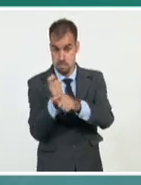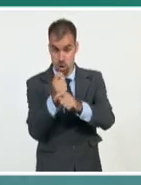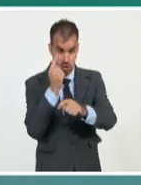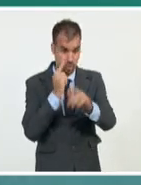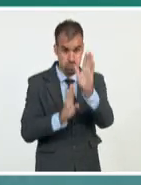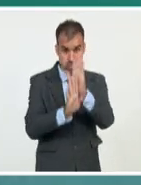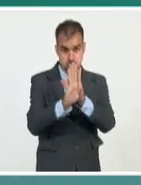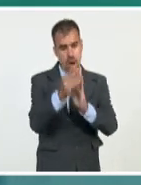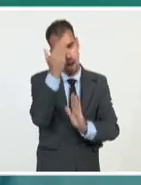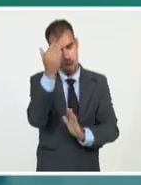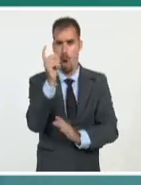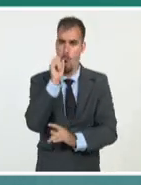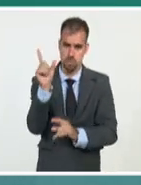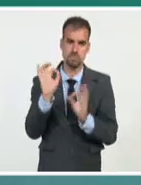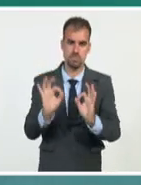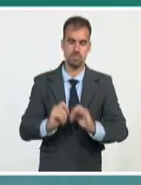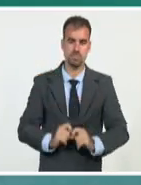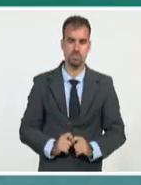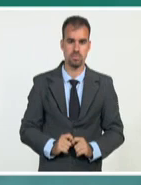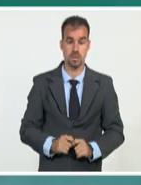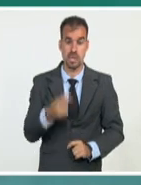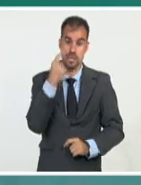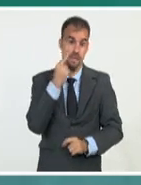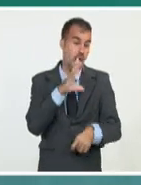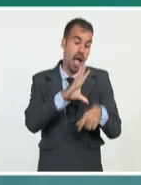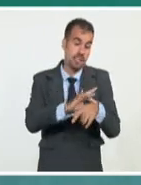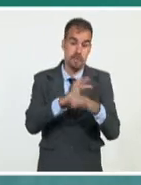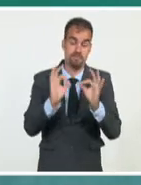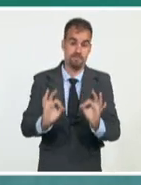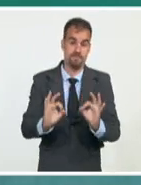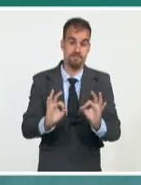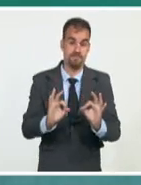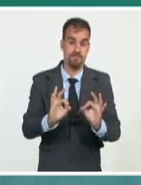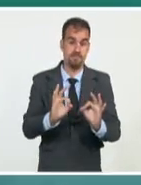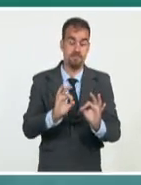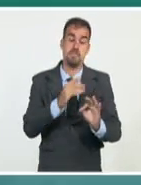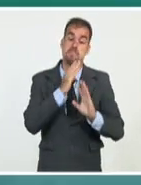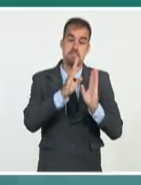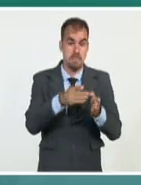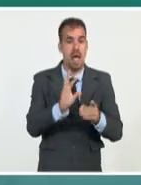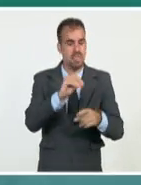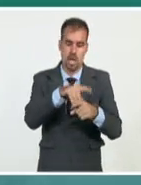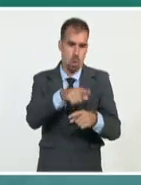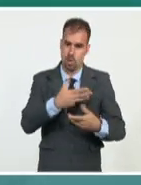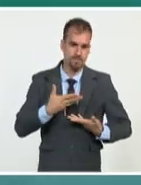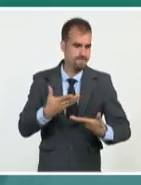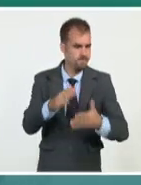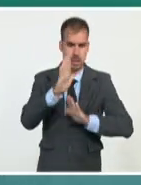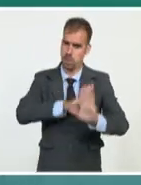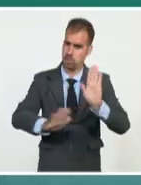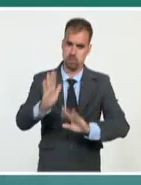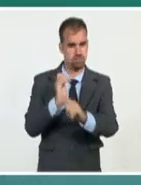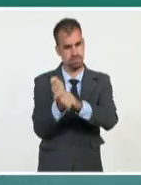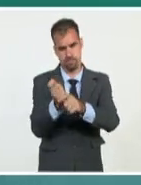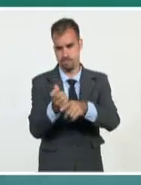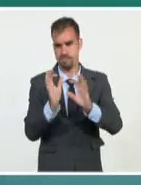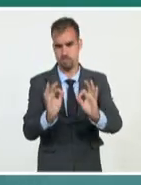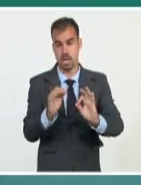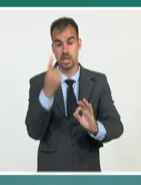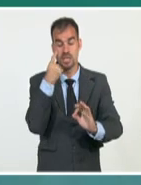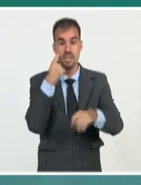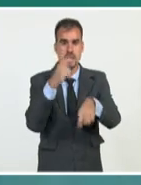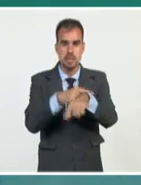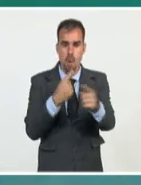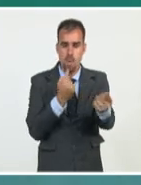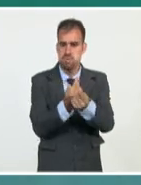él, se enfermó dentro del béisbol y lo perdimos dentro del béisbol. Nadie ha hecho en tan poco tiempo tantas cosas a